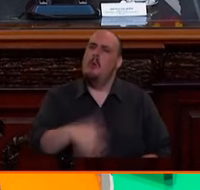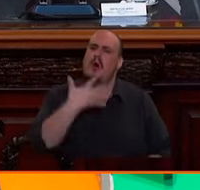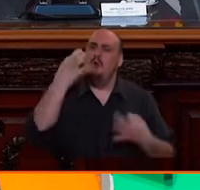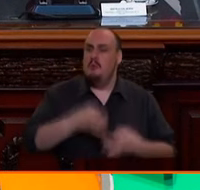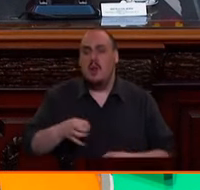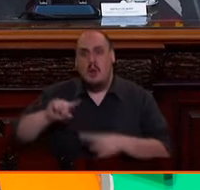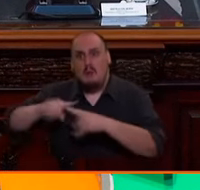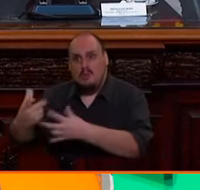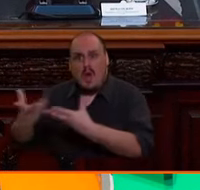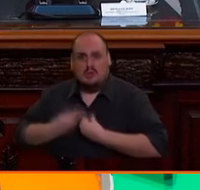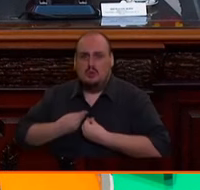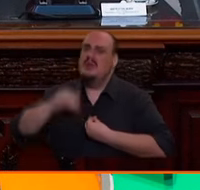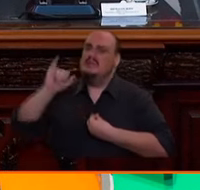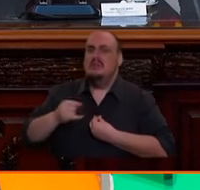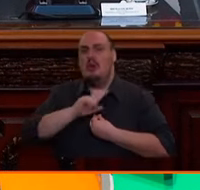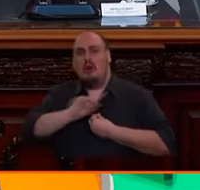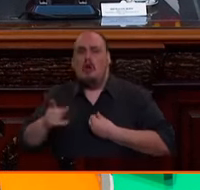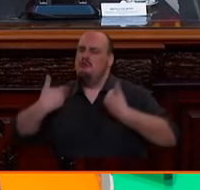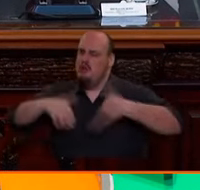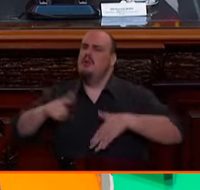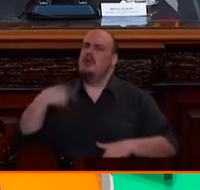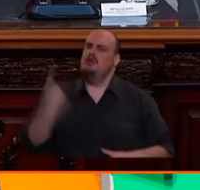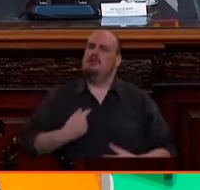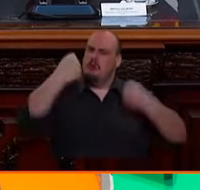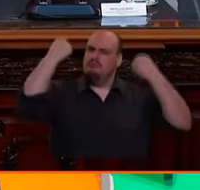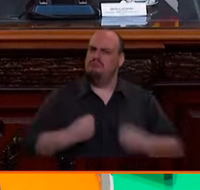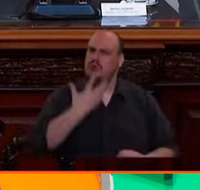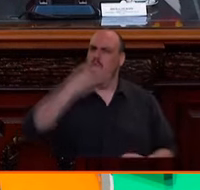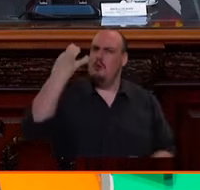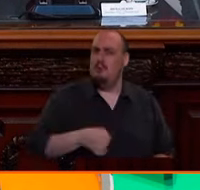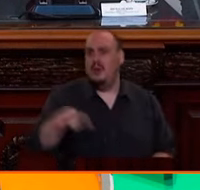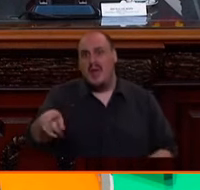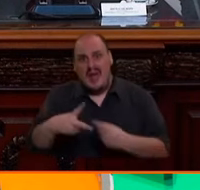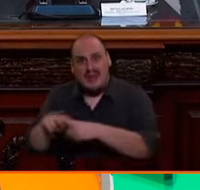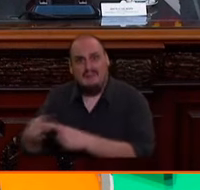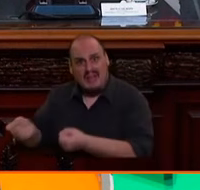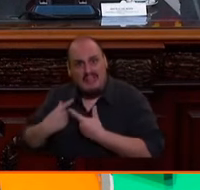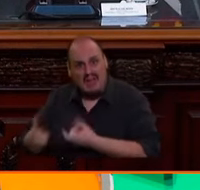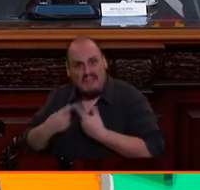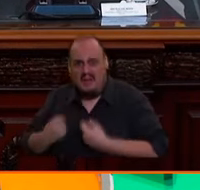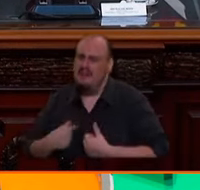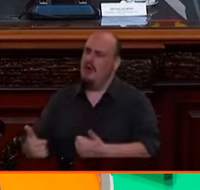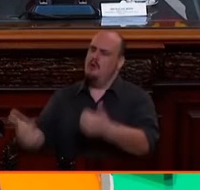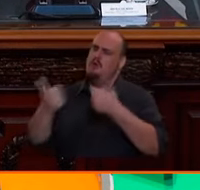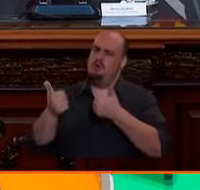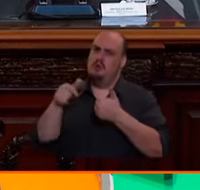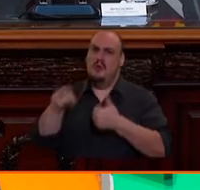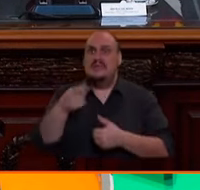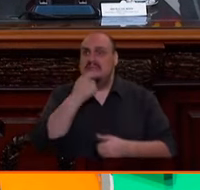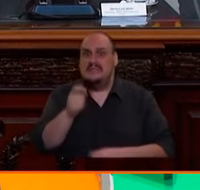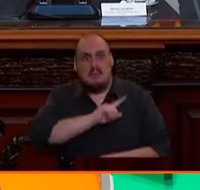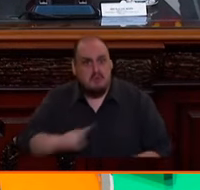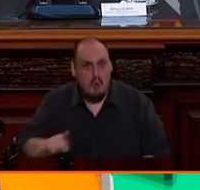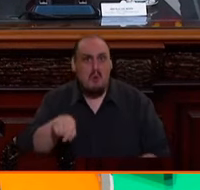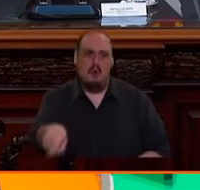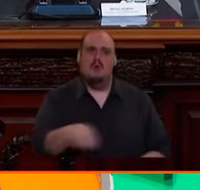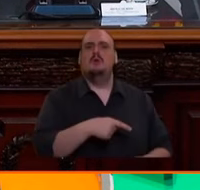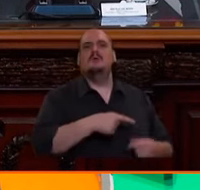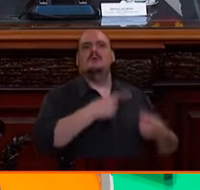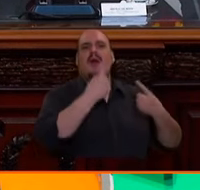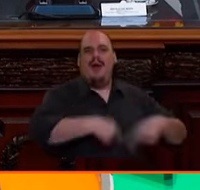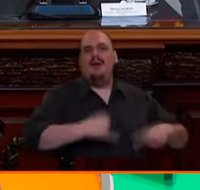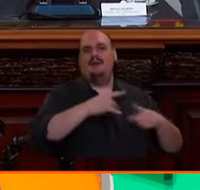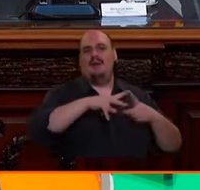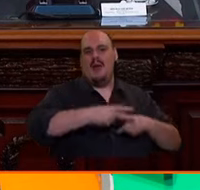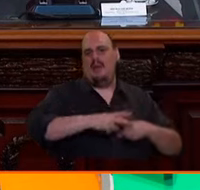tener a una conducción por parte de Cristina Fernández de Kirchner que era muy visceral. Bueno, si hay algo que a la gente